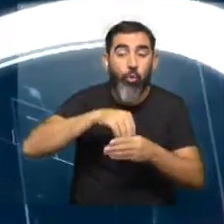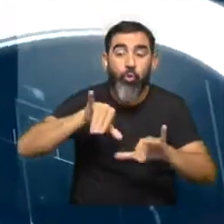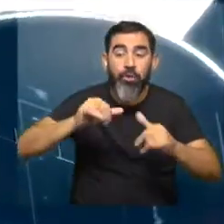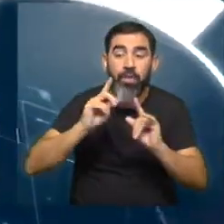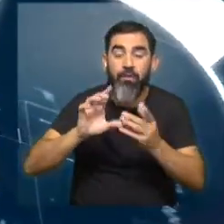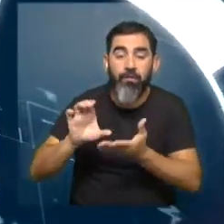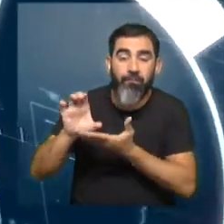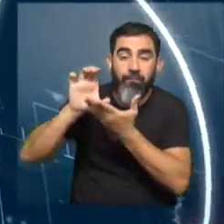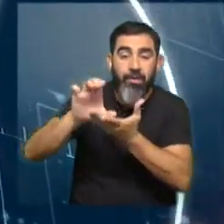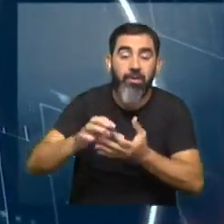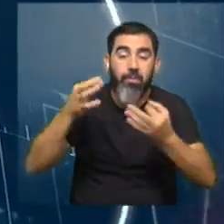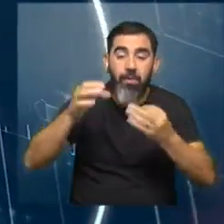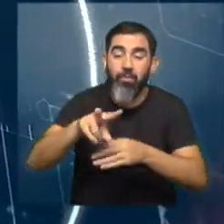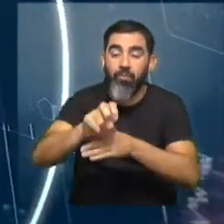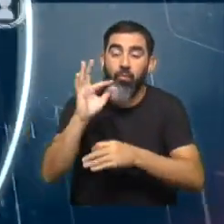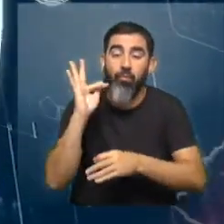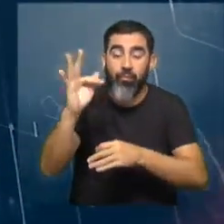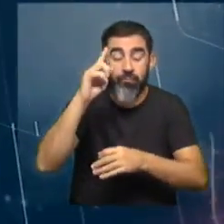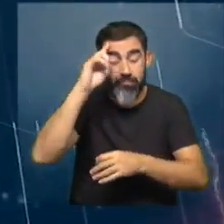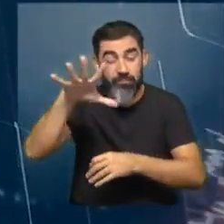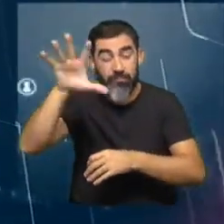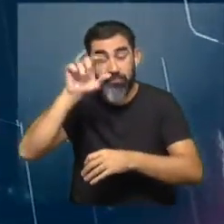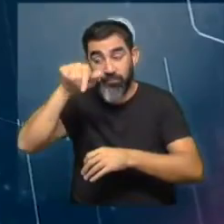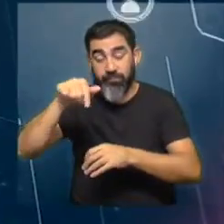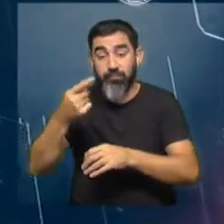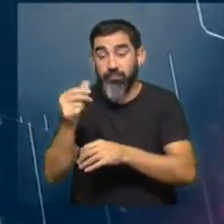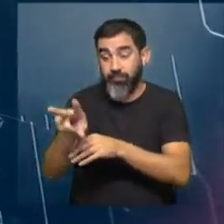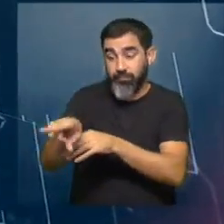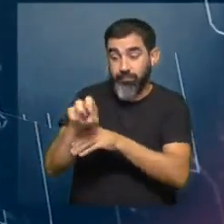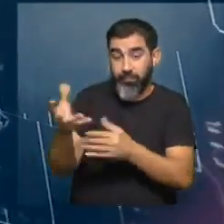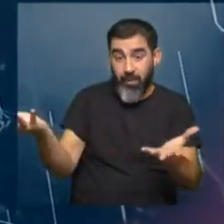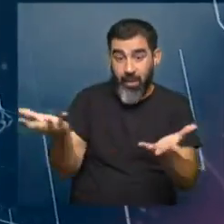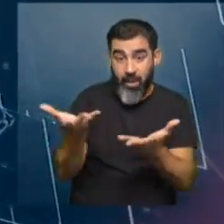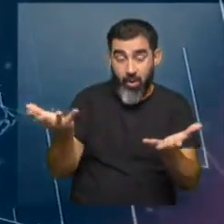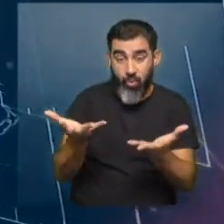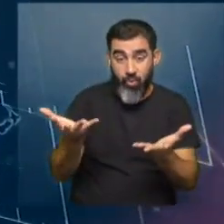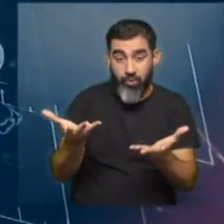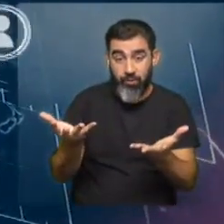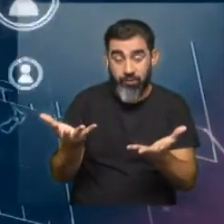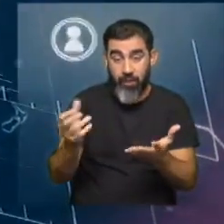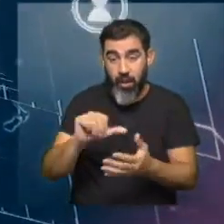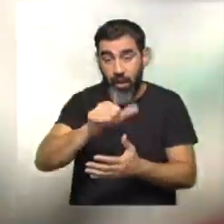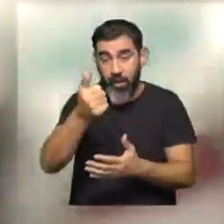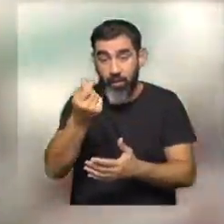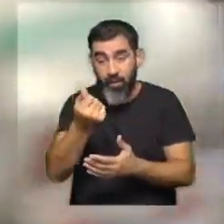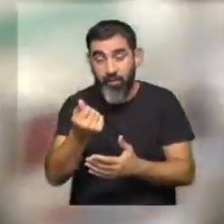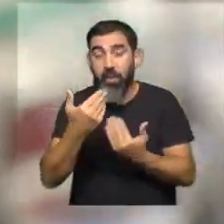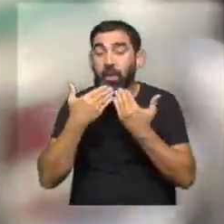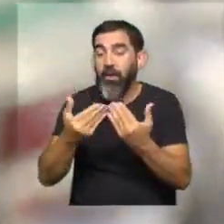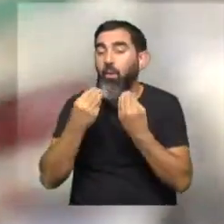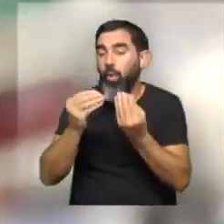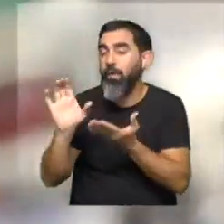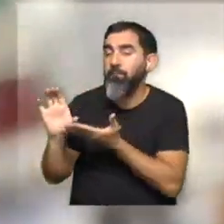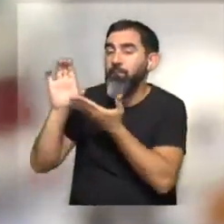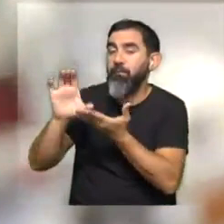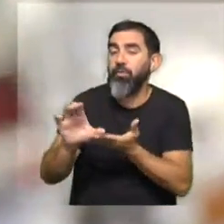para poder asegurar los ingresos futuros. Recordemos que esta rentabilidad excesiva que está teniendo ahora se basa en las